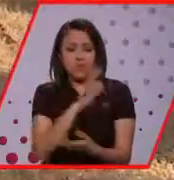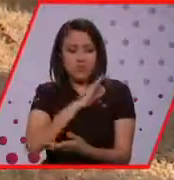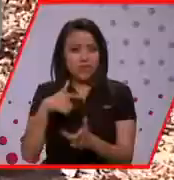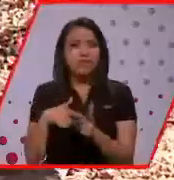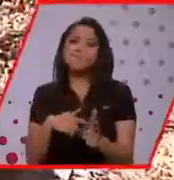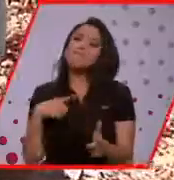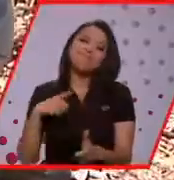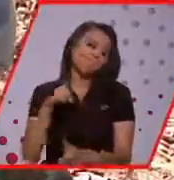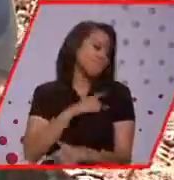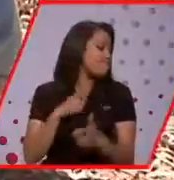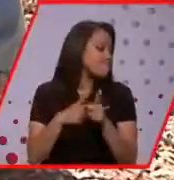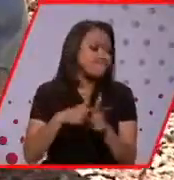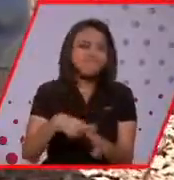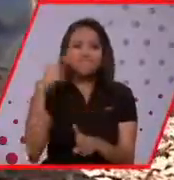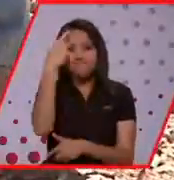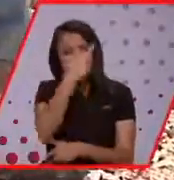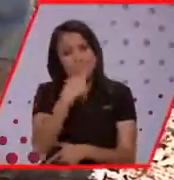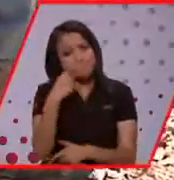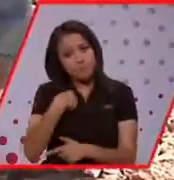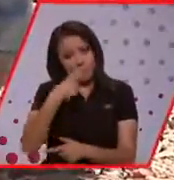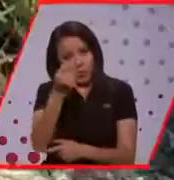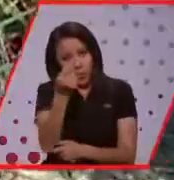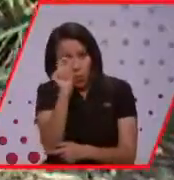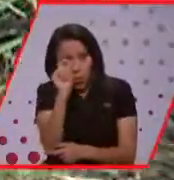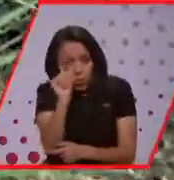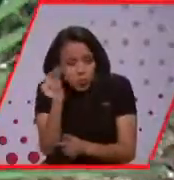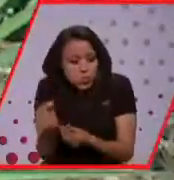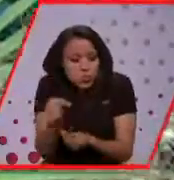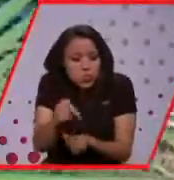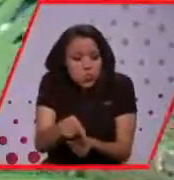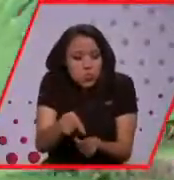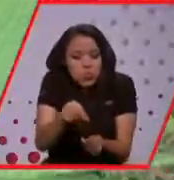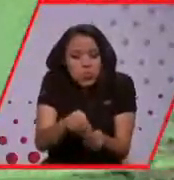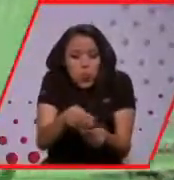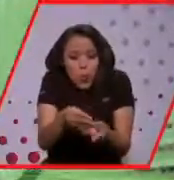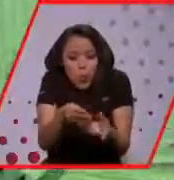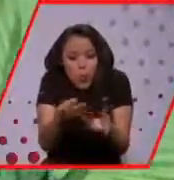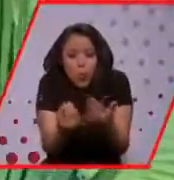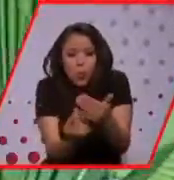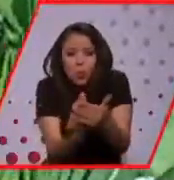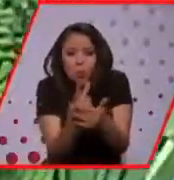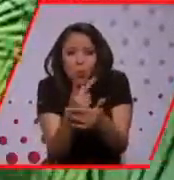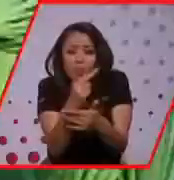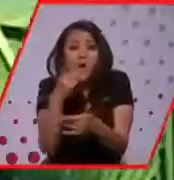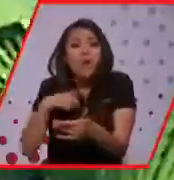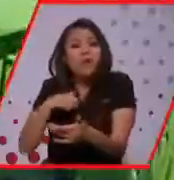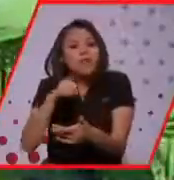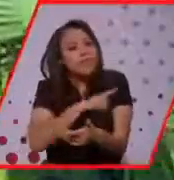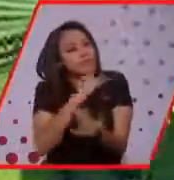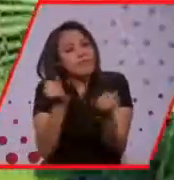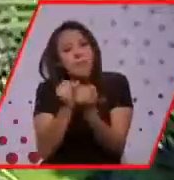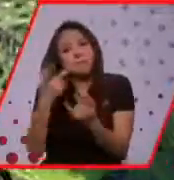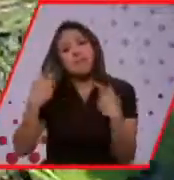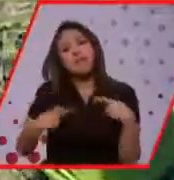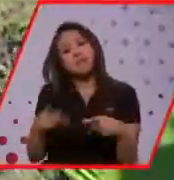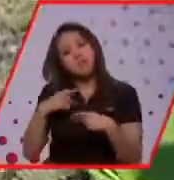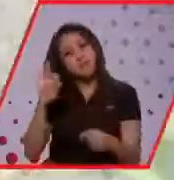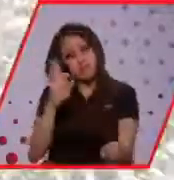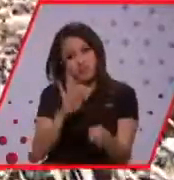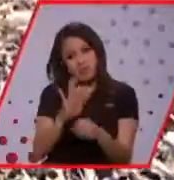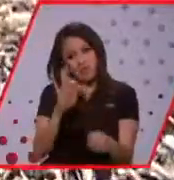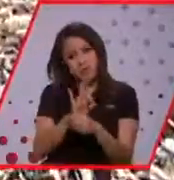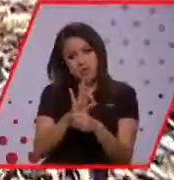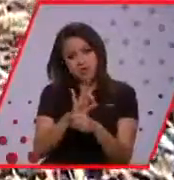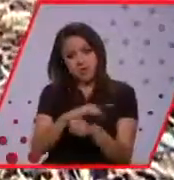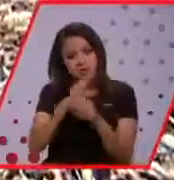seguimiento. Cada semilla que plantamos, cada árbol que crece en nuestros bosques, debe tener a una persona que lo cuide, que